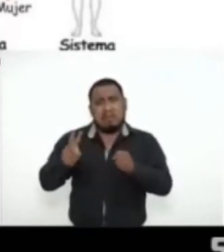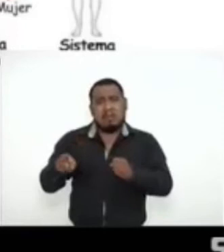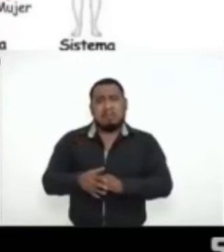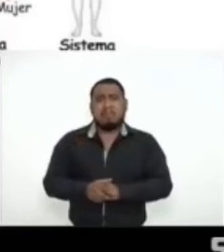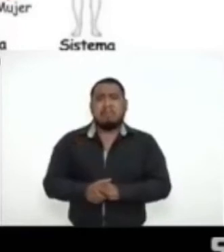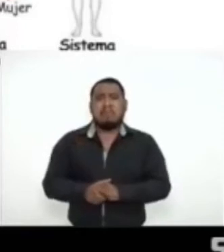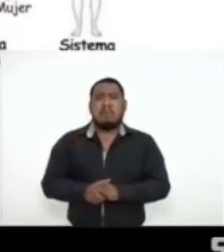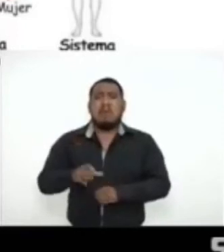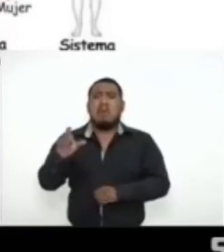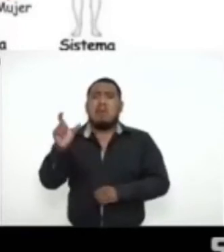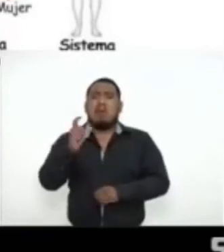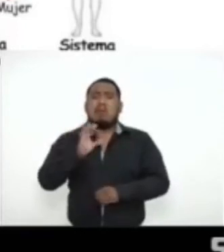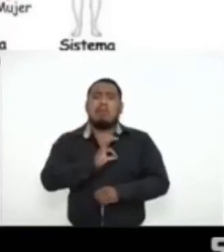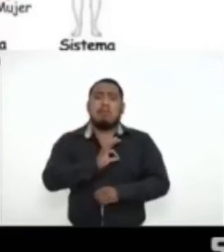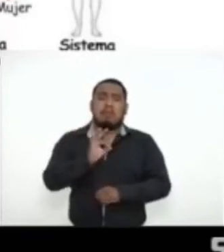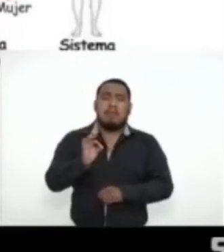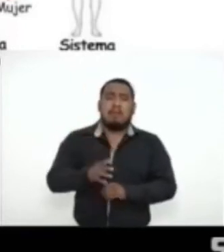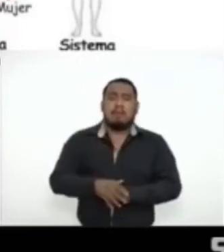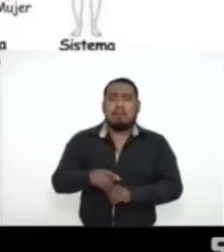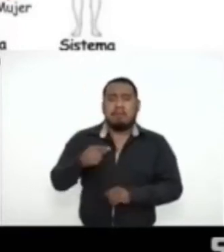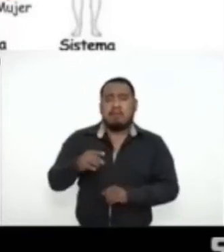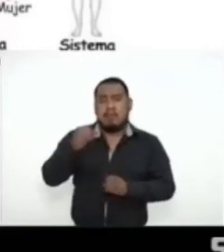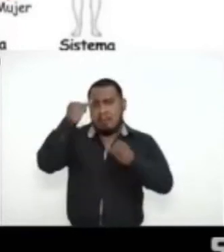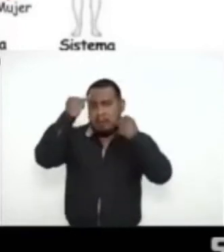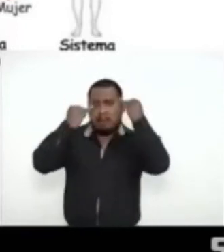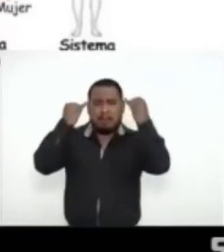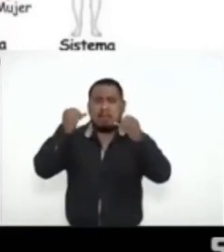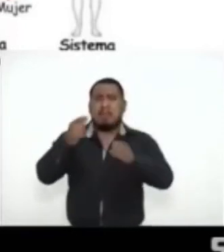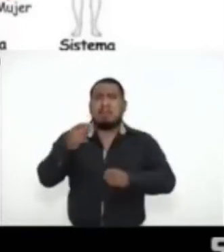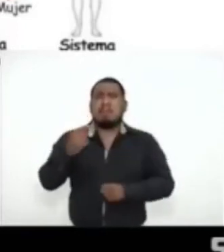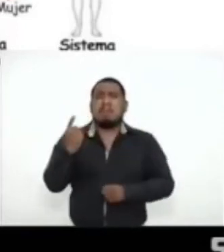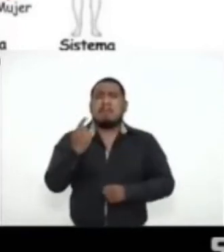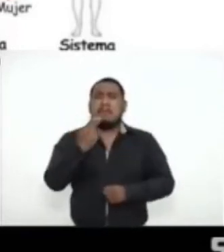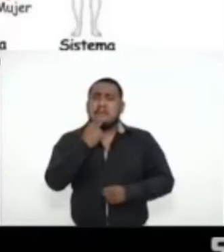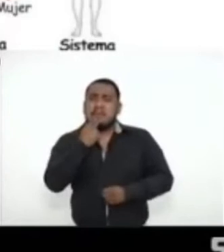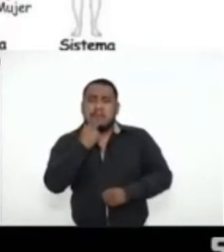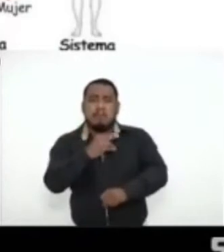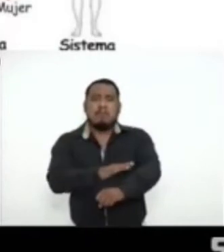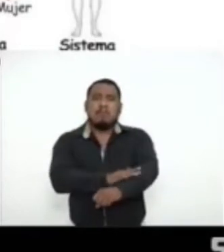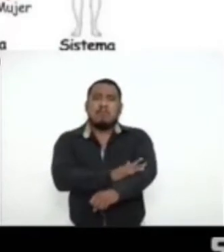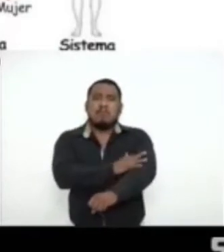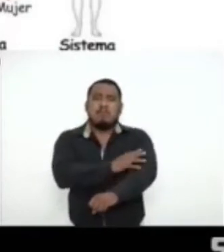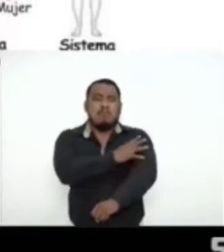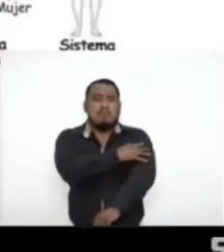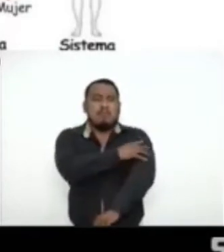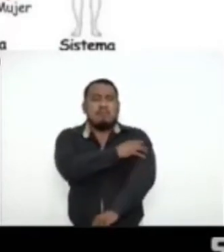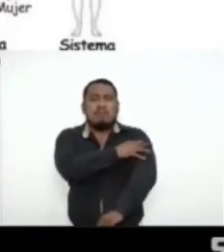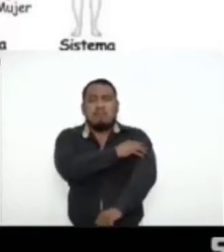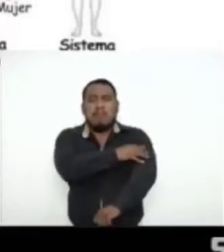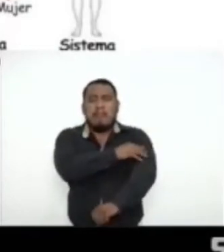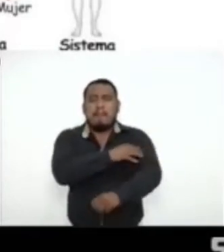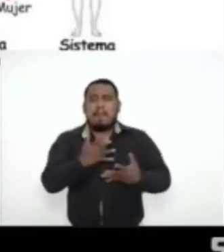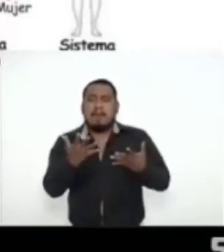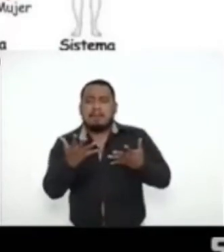¿Cuándo podría usted imaginarse para qué sirven los músculos? Los músculos para poder